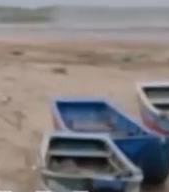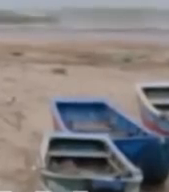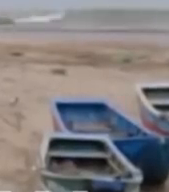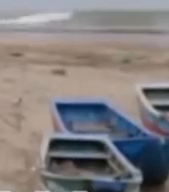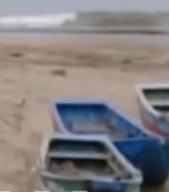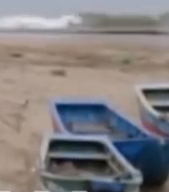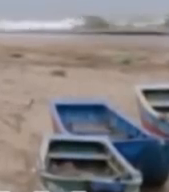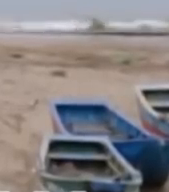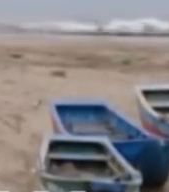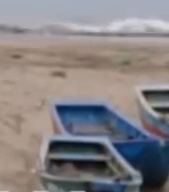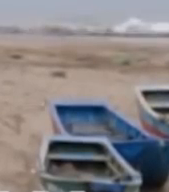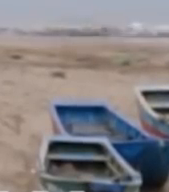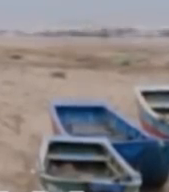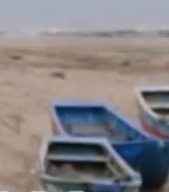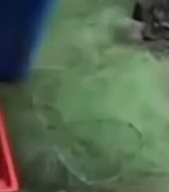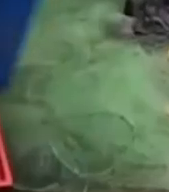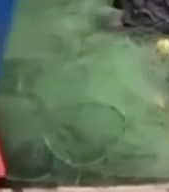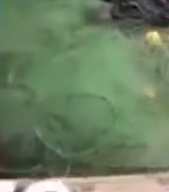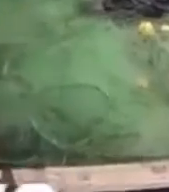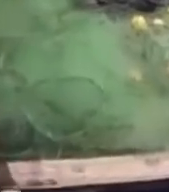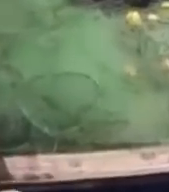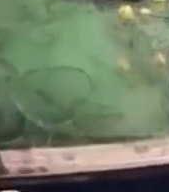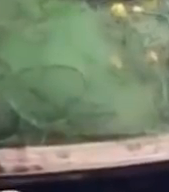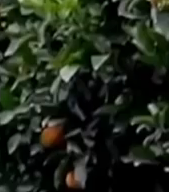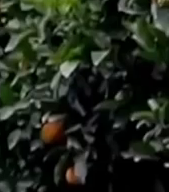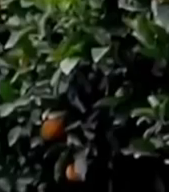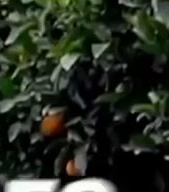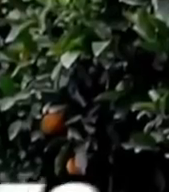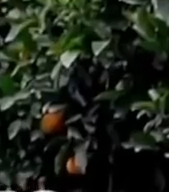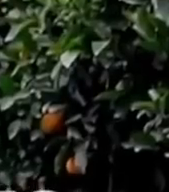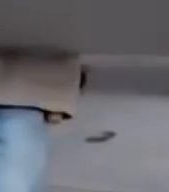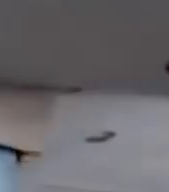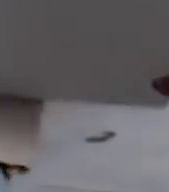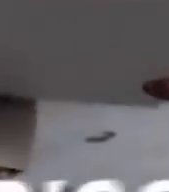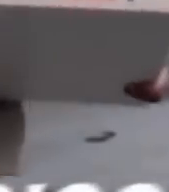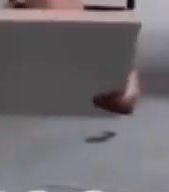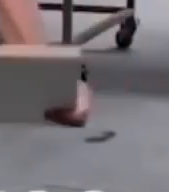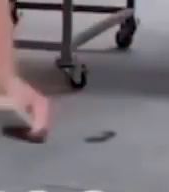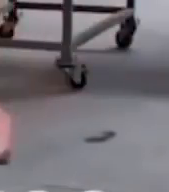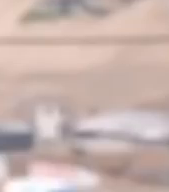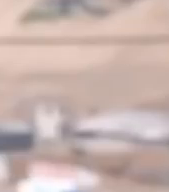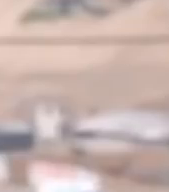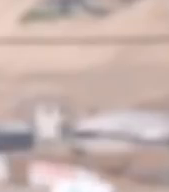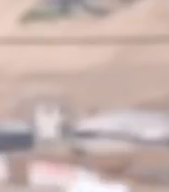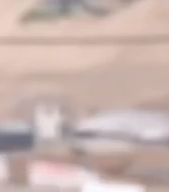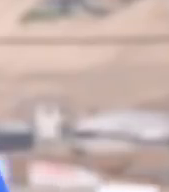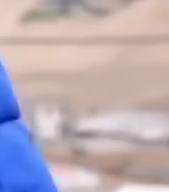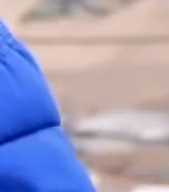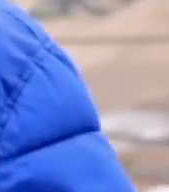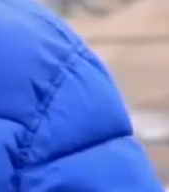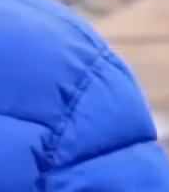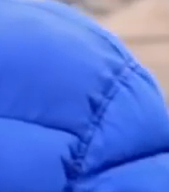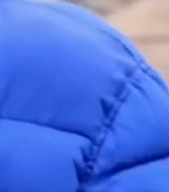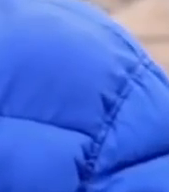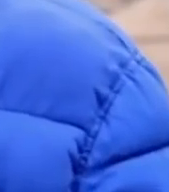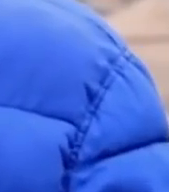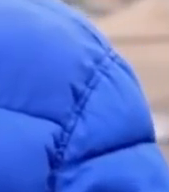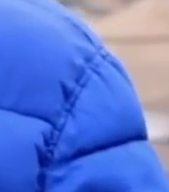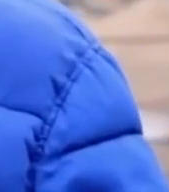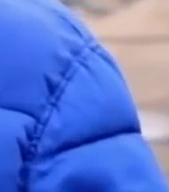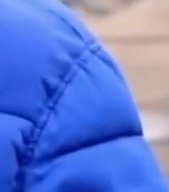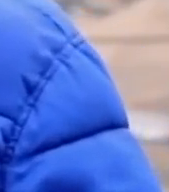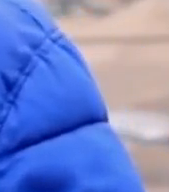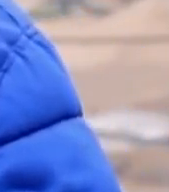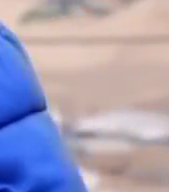darle acceso al crédito directo a nuestros hermanos pescadores, agricultores y pequeños empresarios. Tenemos la oportunidad de vivir